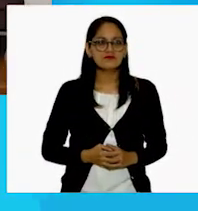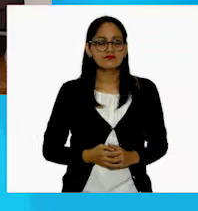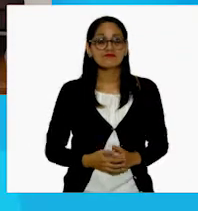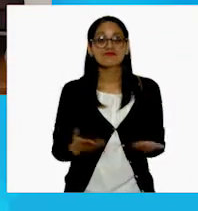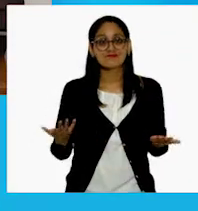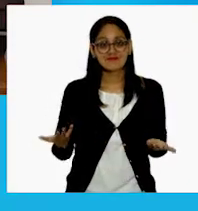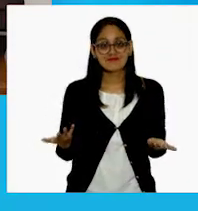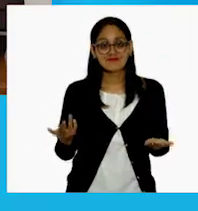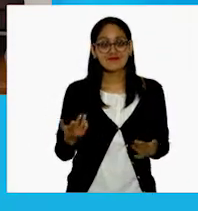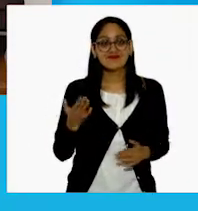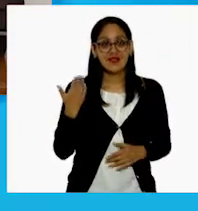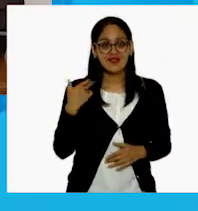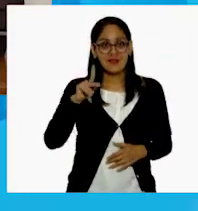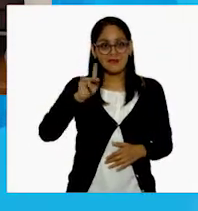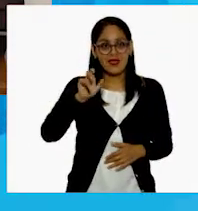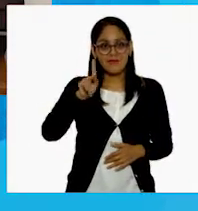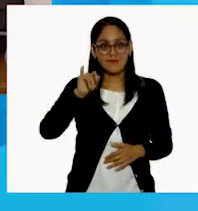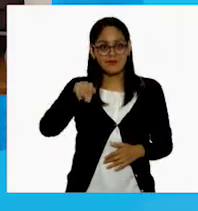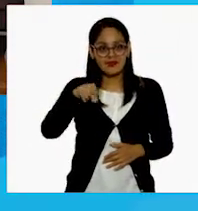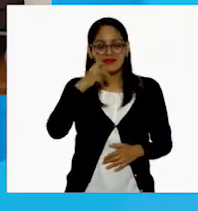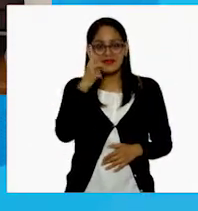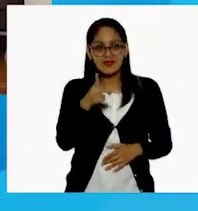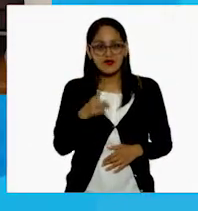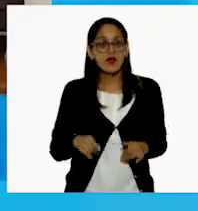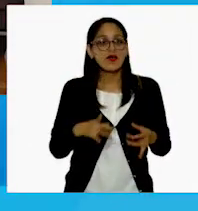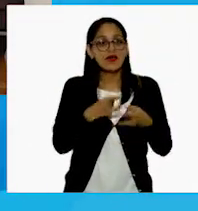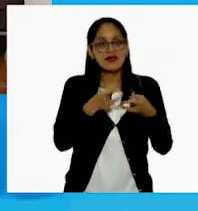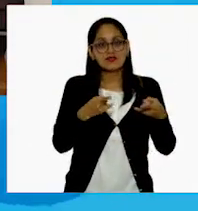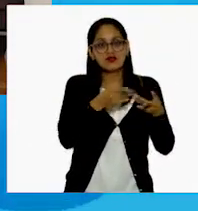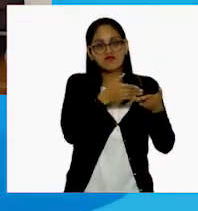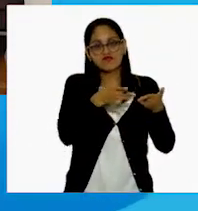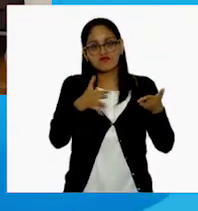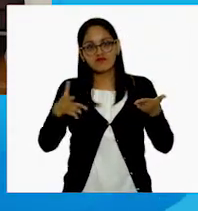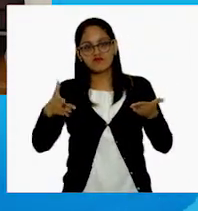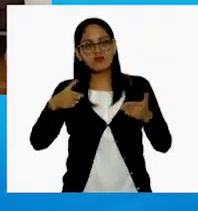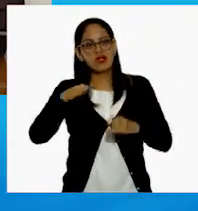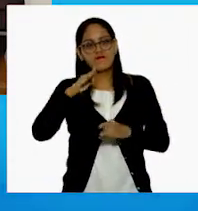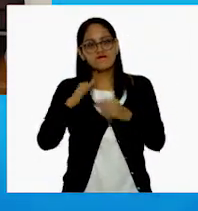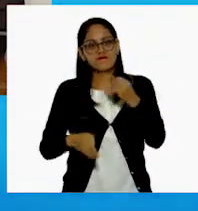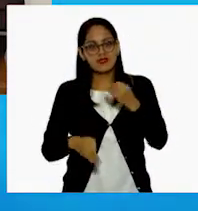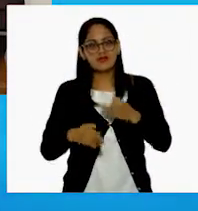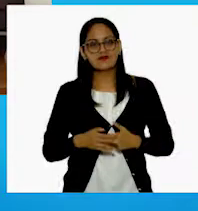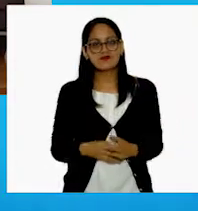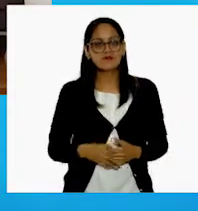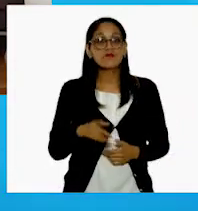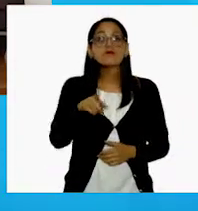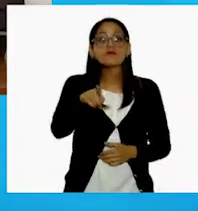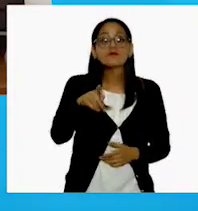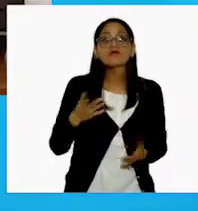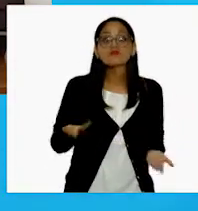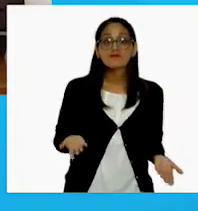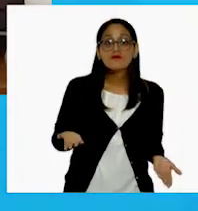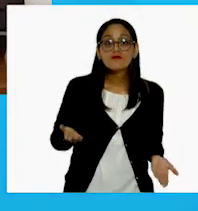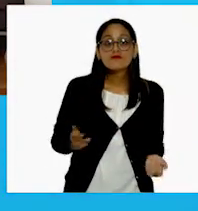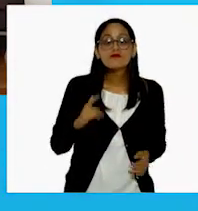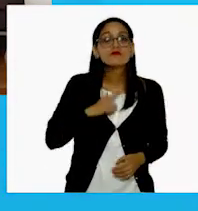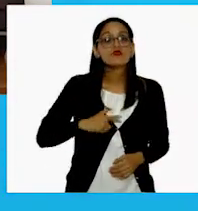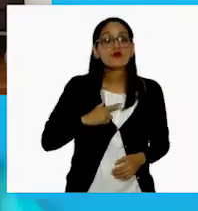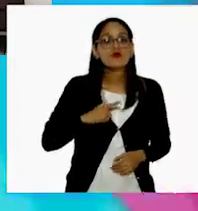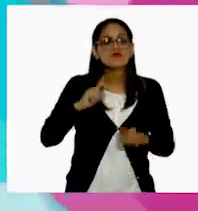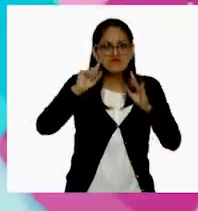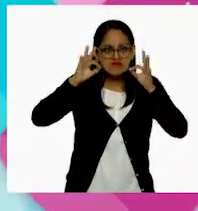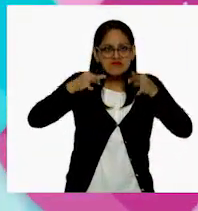Y como dijo Pepín, este cuento llegó a su fin. ¿Y a ti? ¿Qué te gusta de